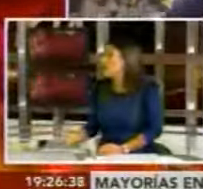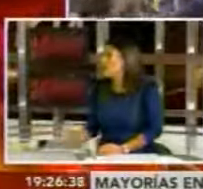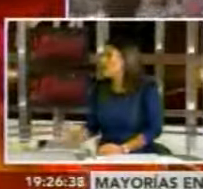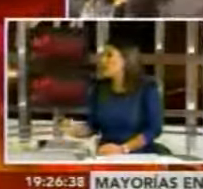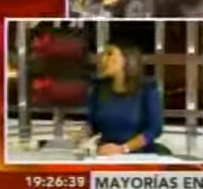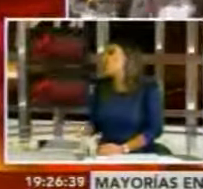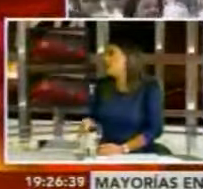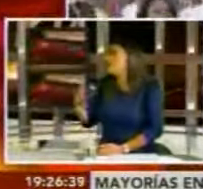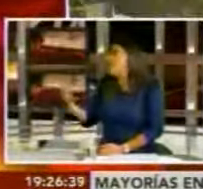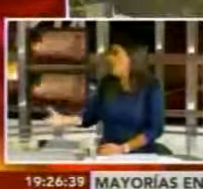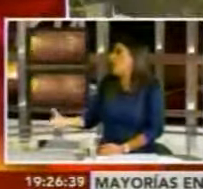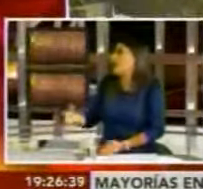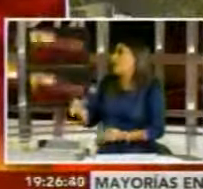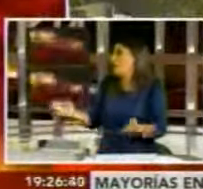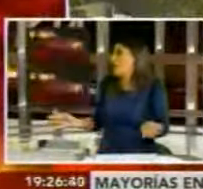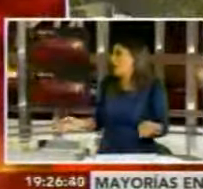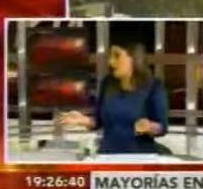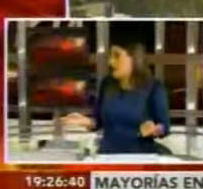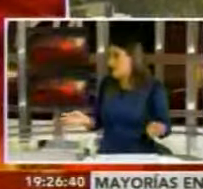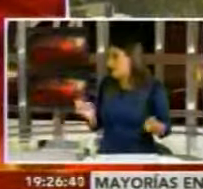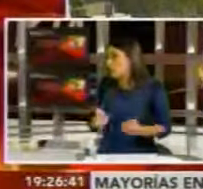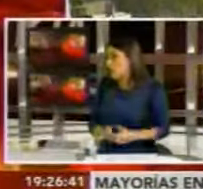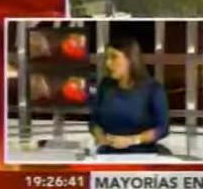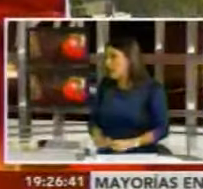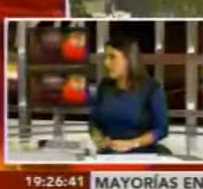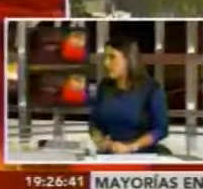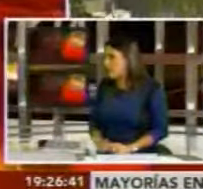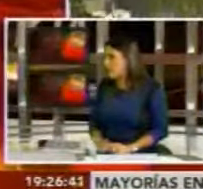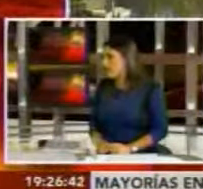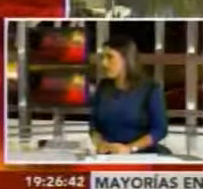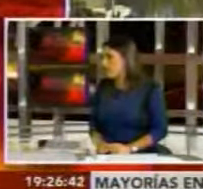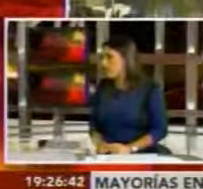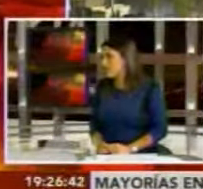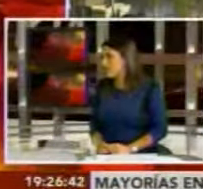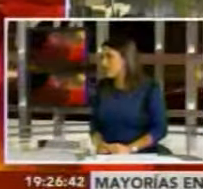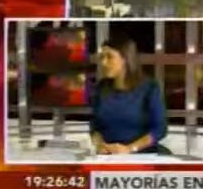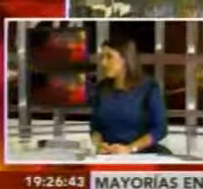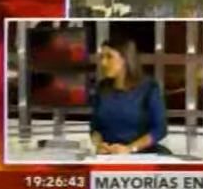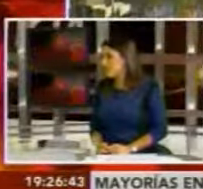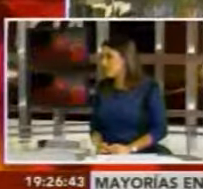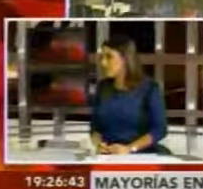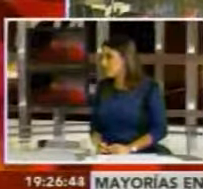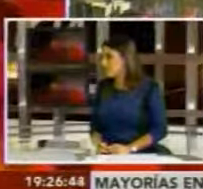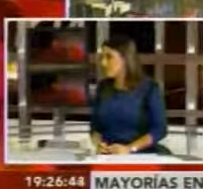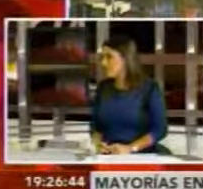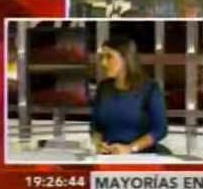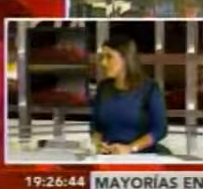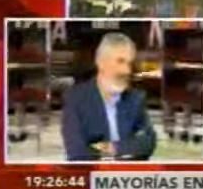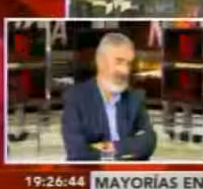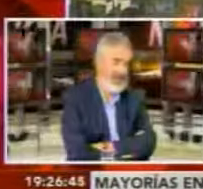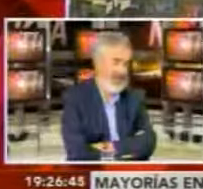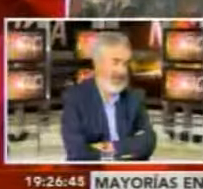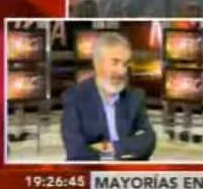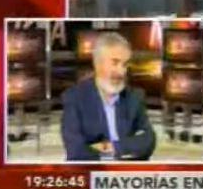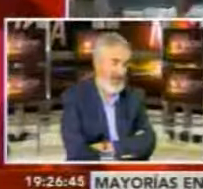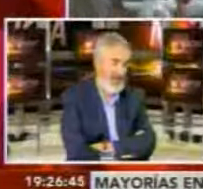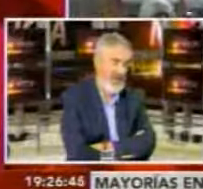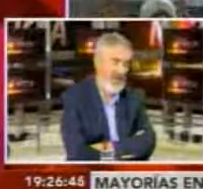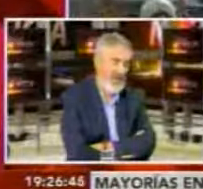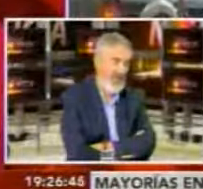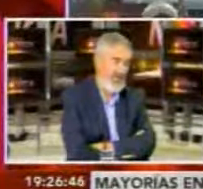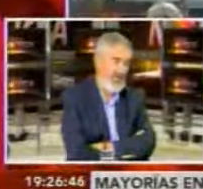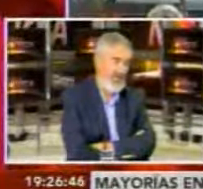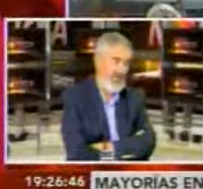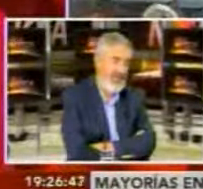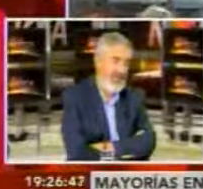por esta reforma tributaria que de alguna manera podría afectar al sector empresarial? Sí, a ver, yo creo que eso, yo no estoy de acuerdo